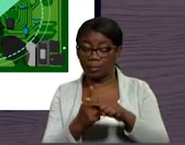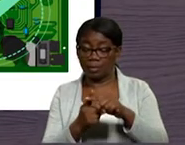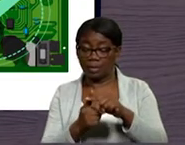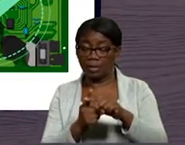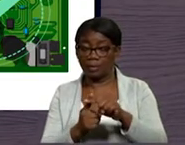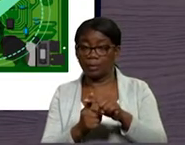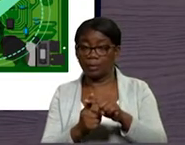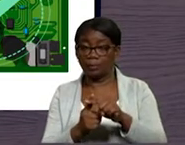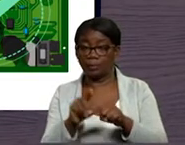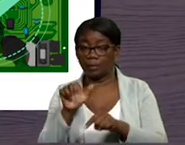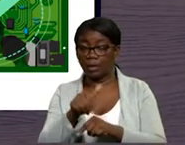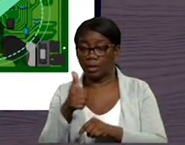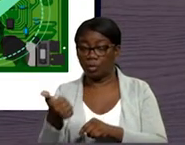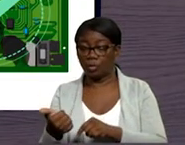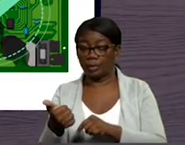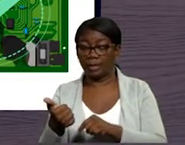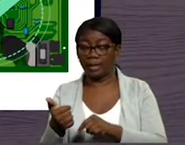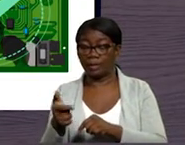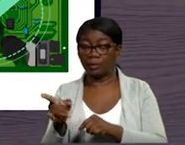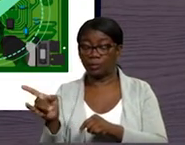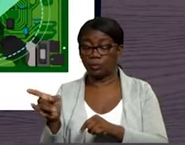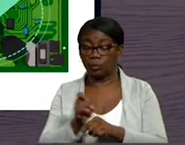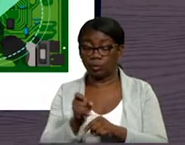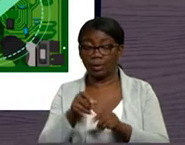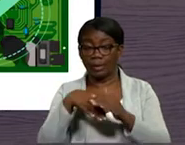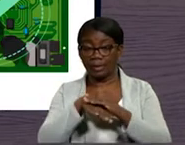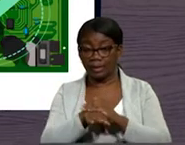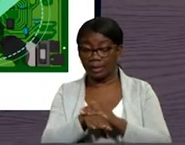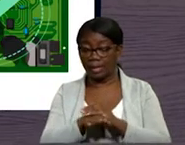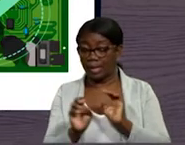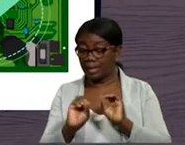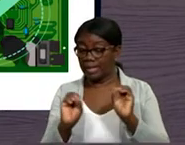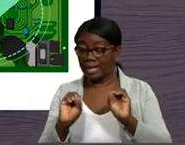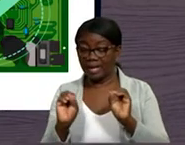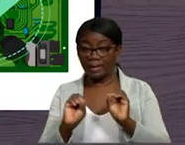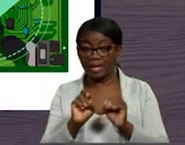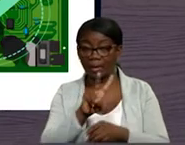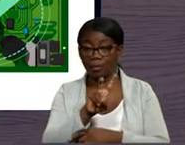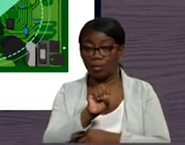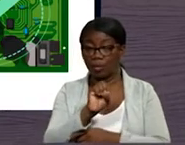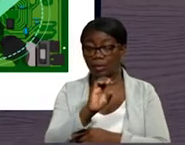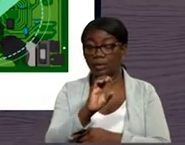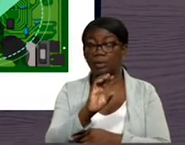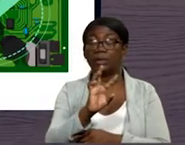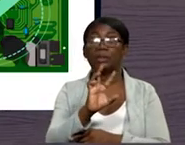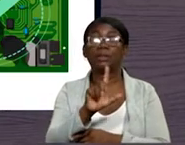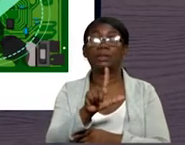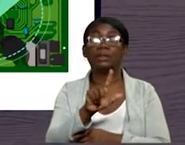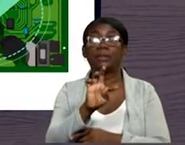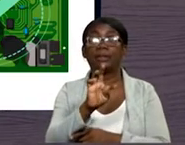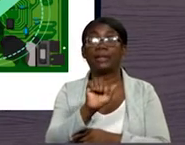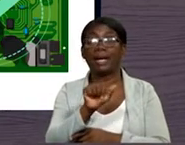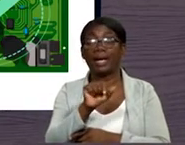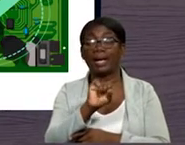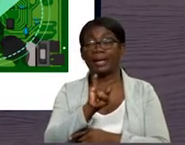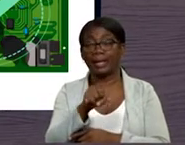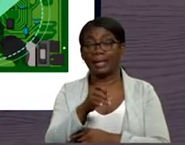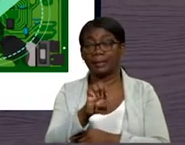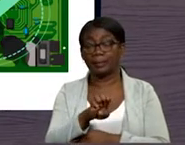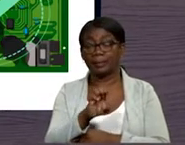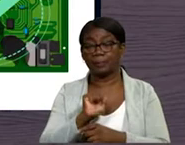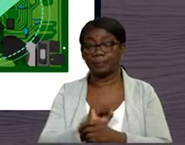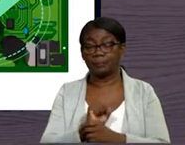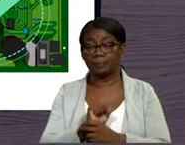sean de entrada o que no tengan que ver con voltaje. No se debe tocar, ¿verdad?, lo que es el